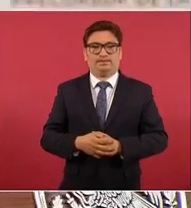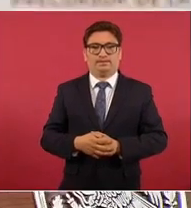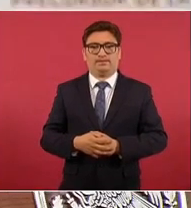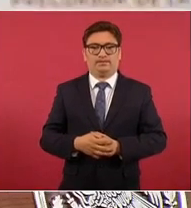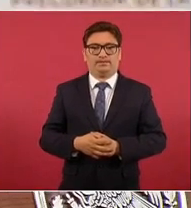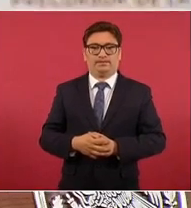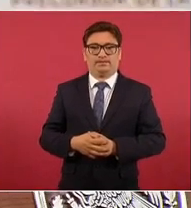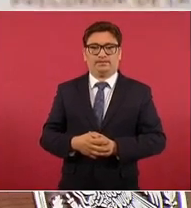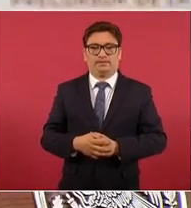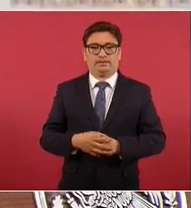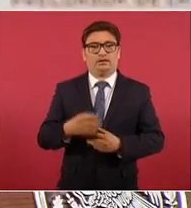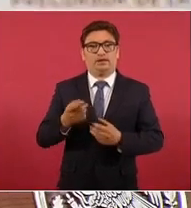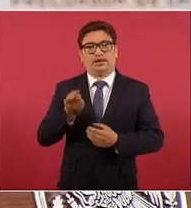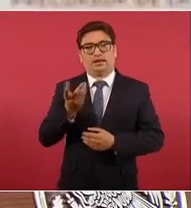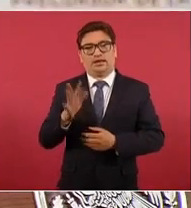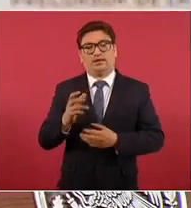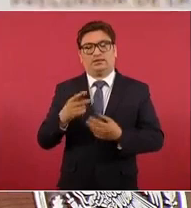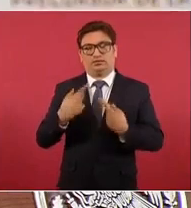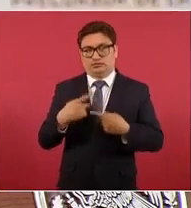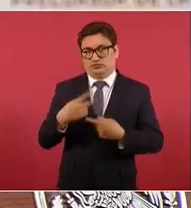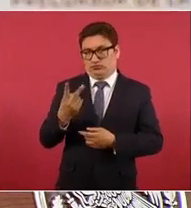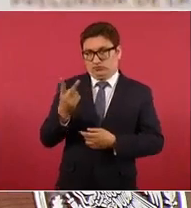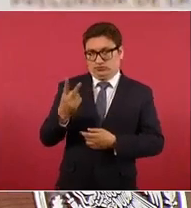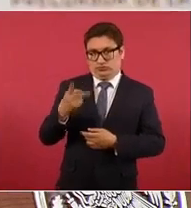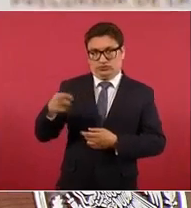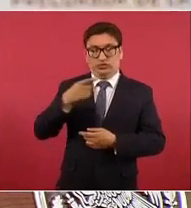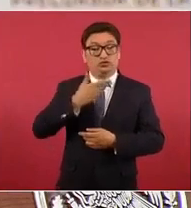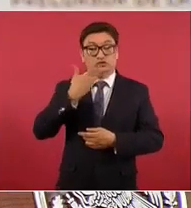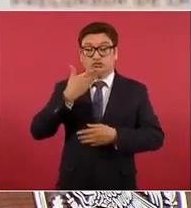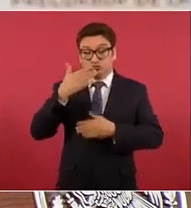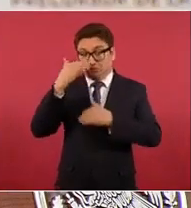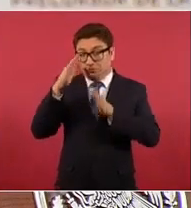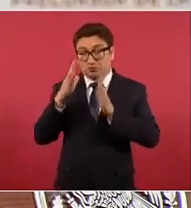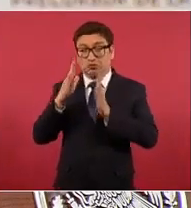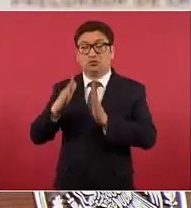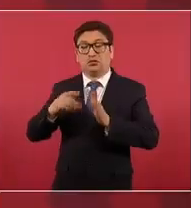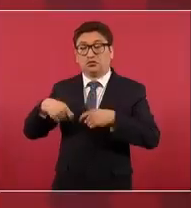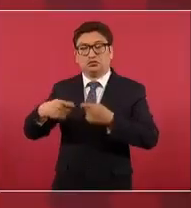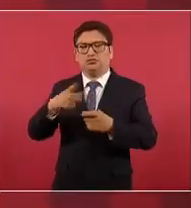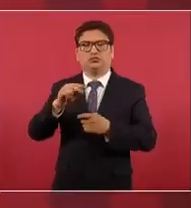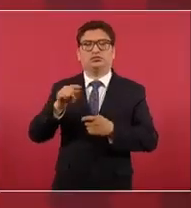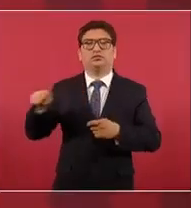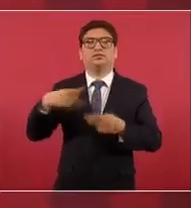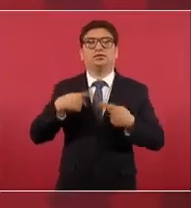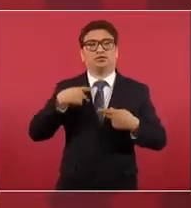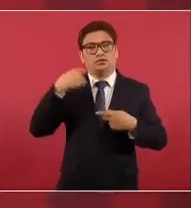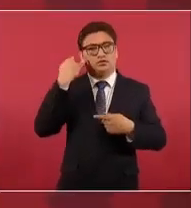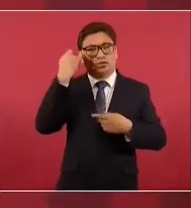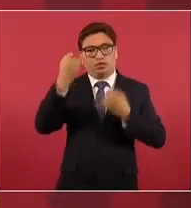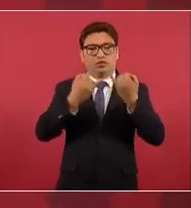ahí nada más 2, no habían conservadores, pero sí habían liberales